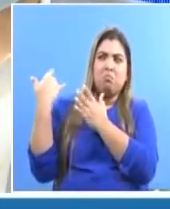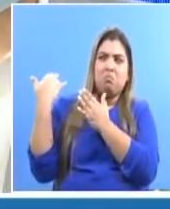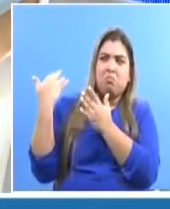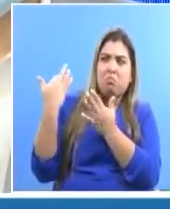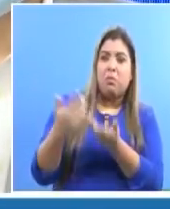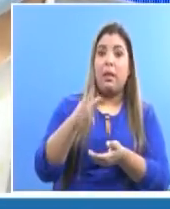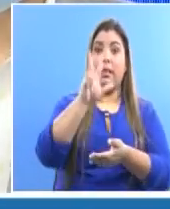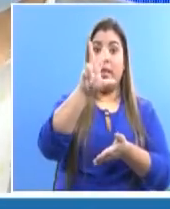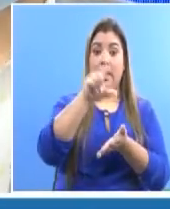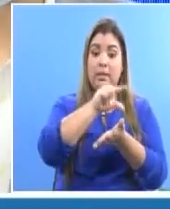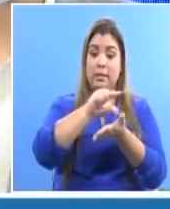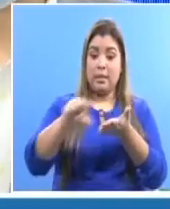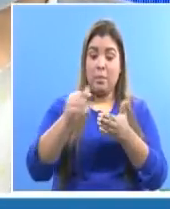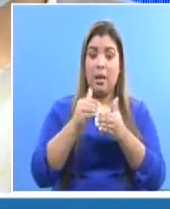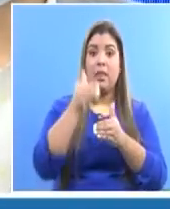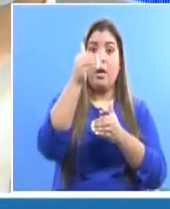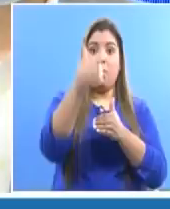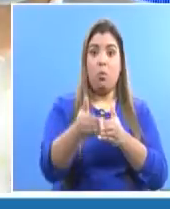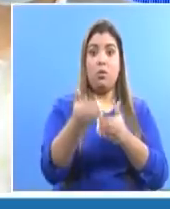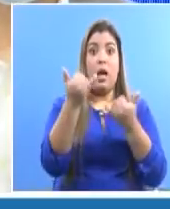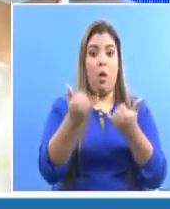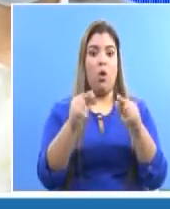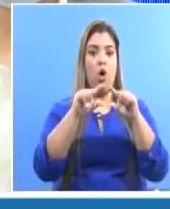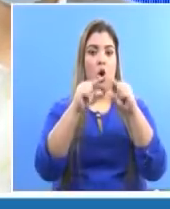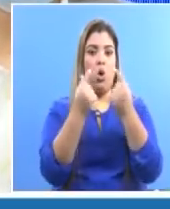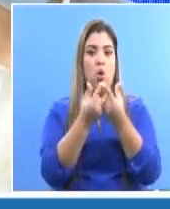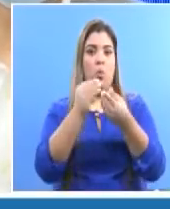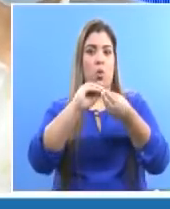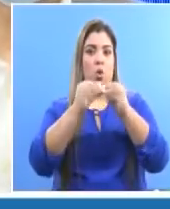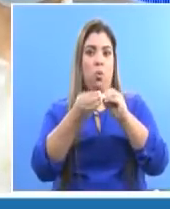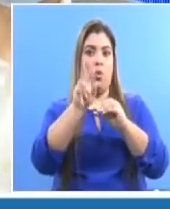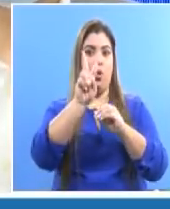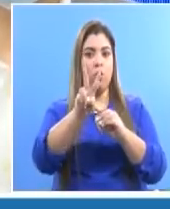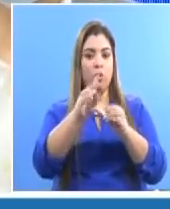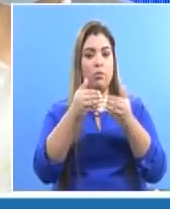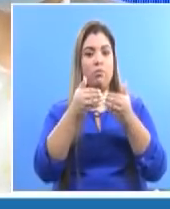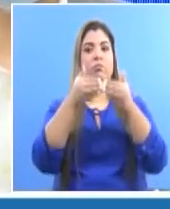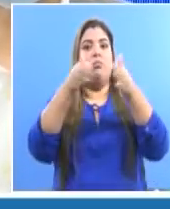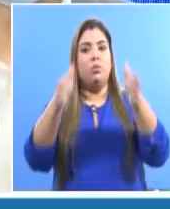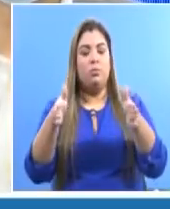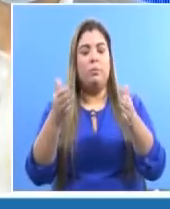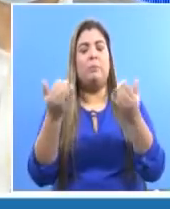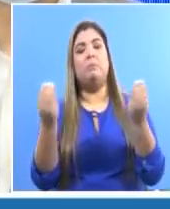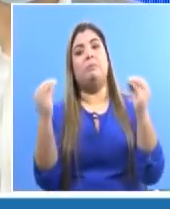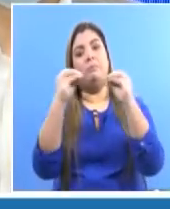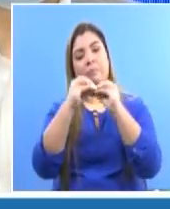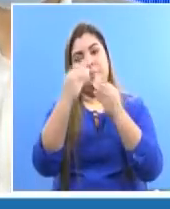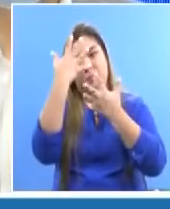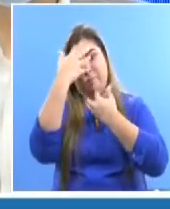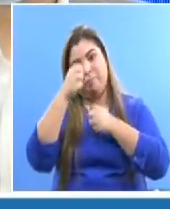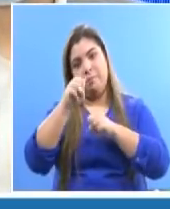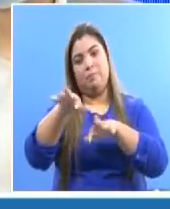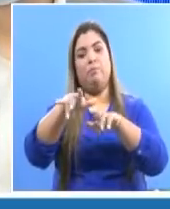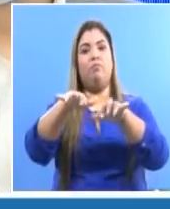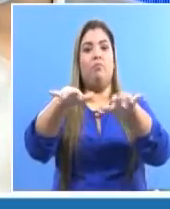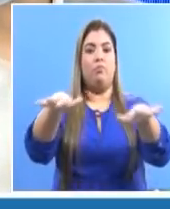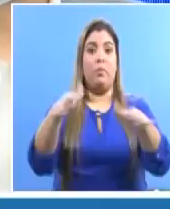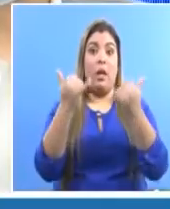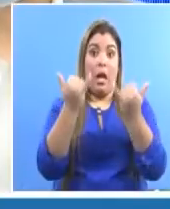lo que observamos con el bloque 2 es un aumento de ese índice de contagio. En este momento